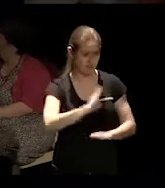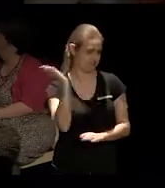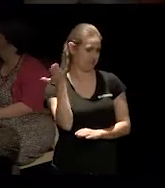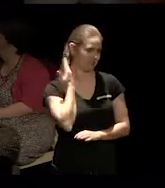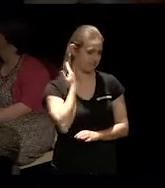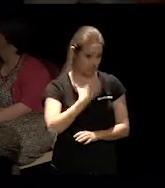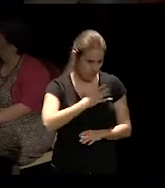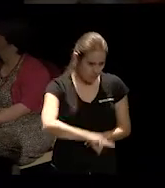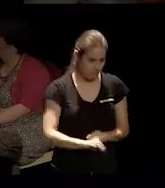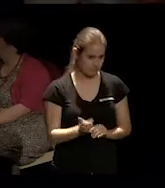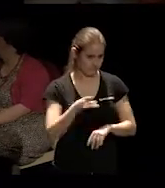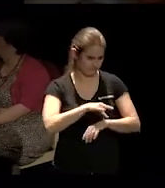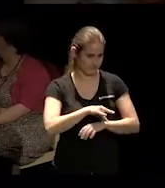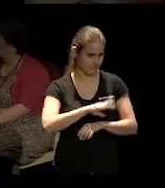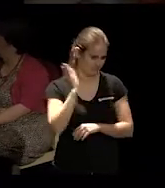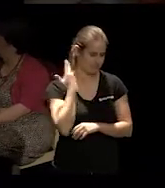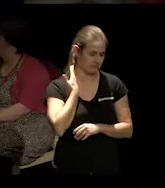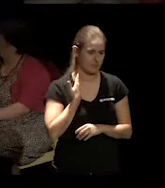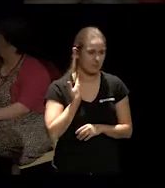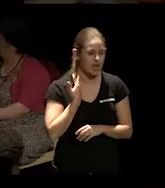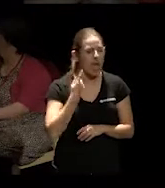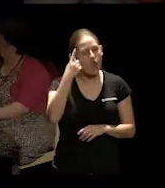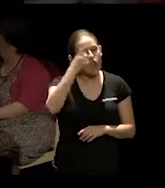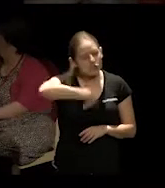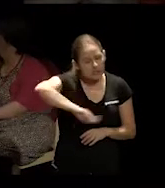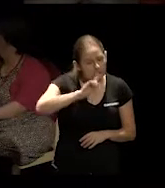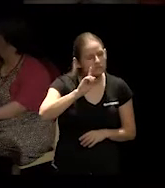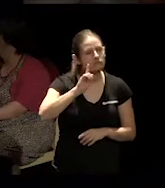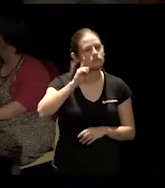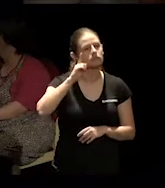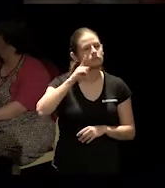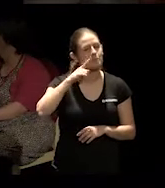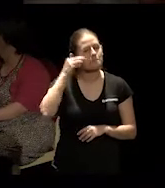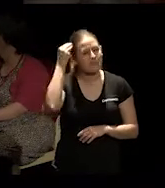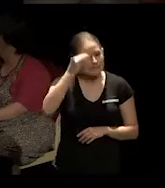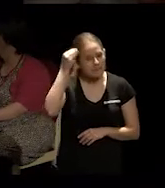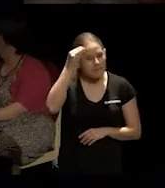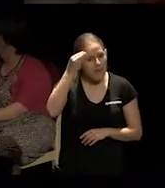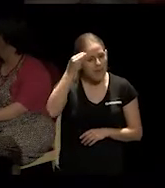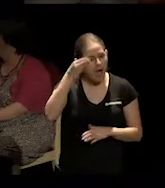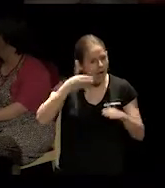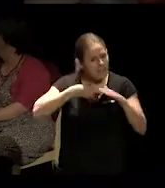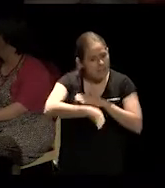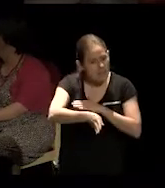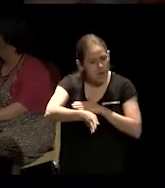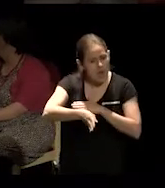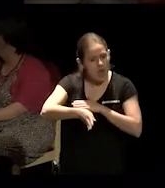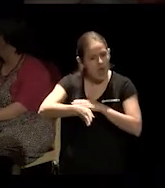Podemos imaginarnos un acceso habitual de las personas con discapacidad auditiva a espectáculos como